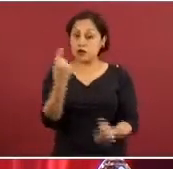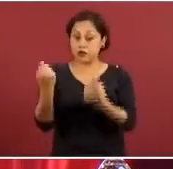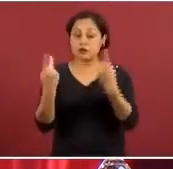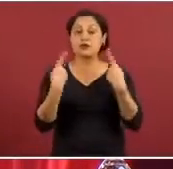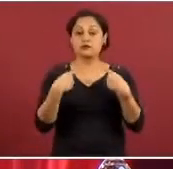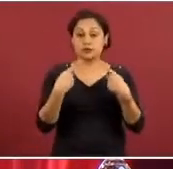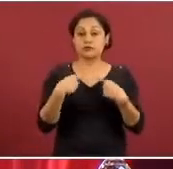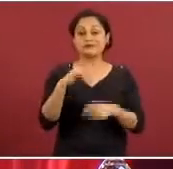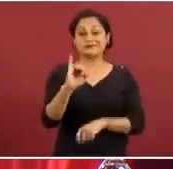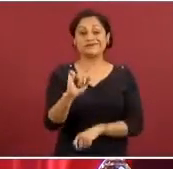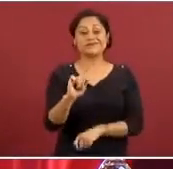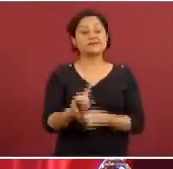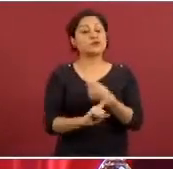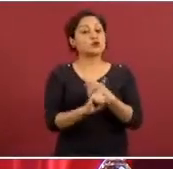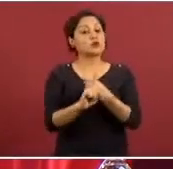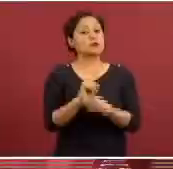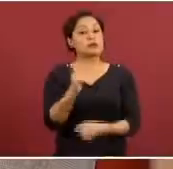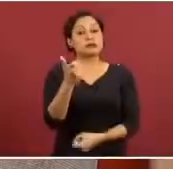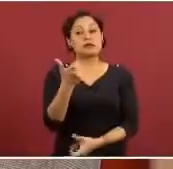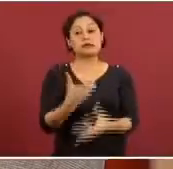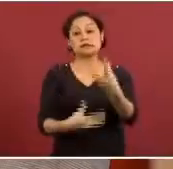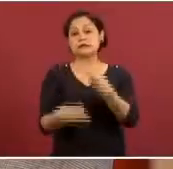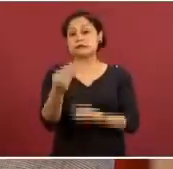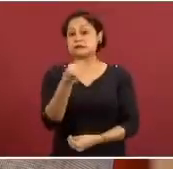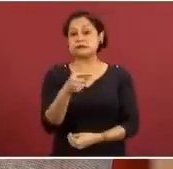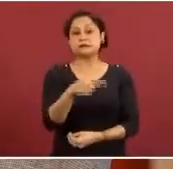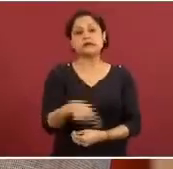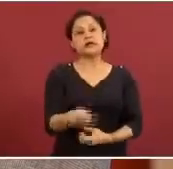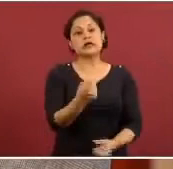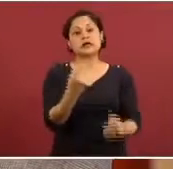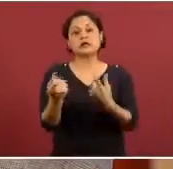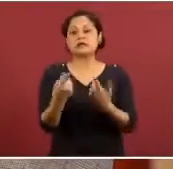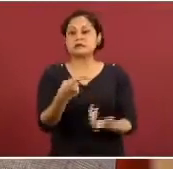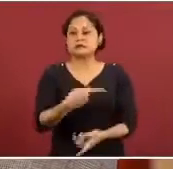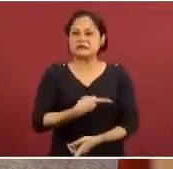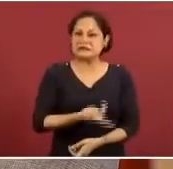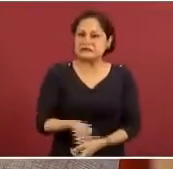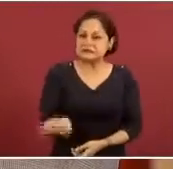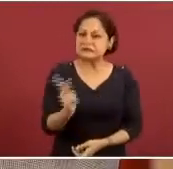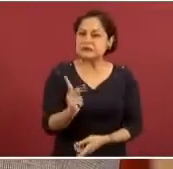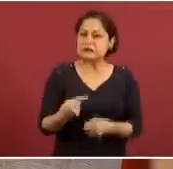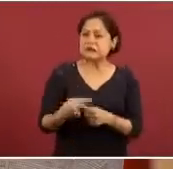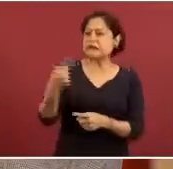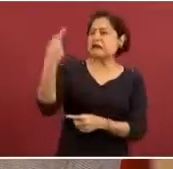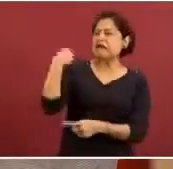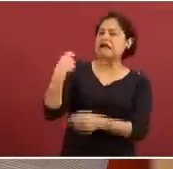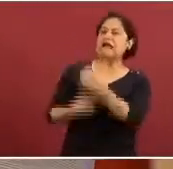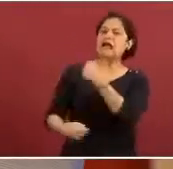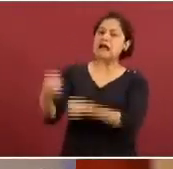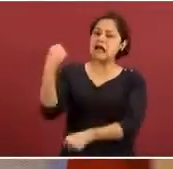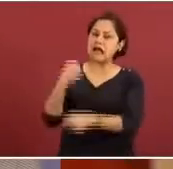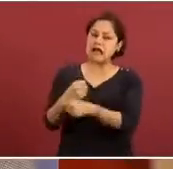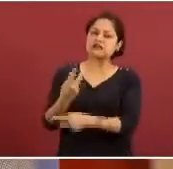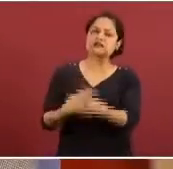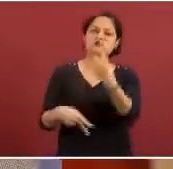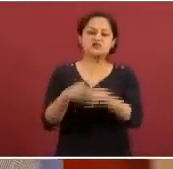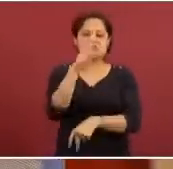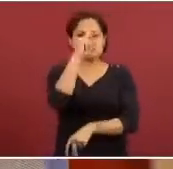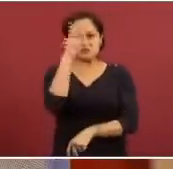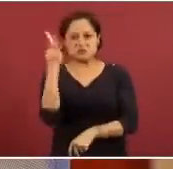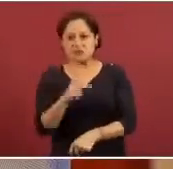pobreza. Esto es resultado de distintas políticas económicas a lo largo de varias décadas, pero es una realidad que